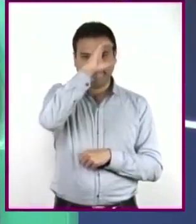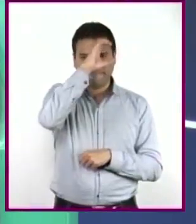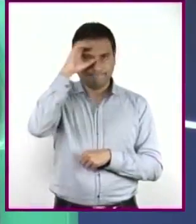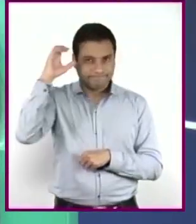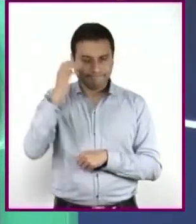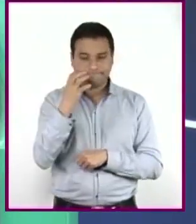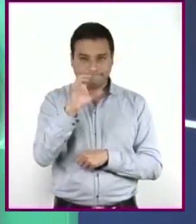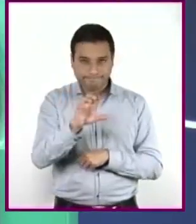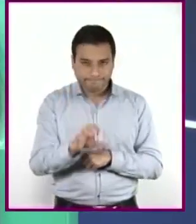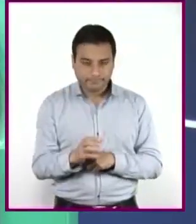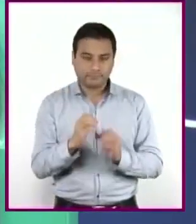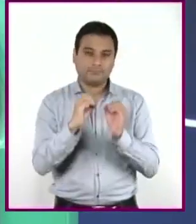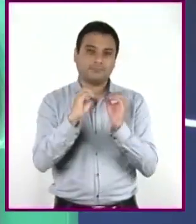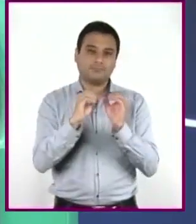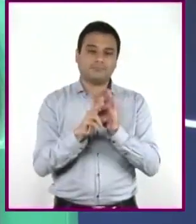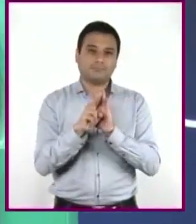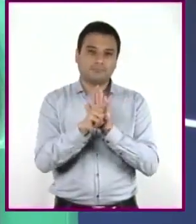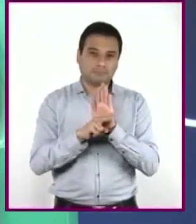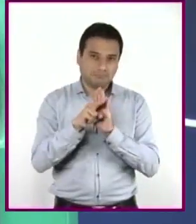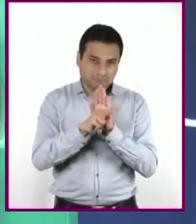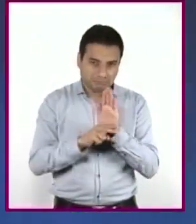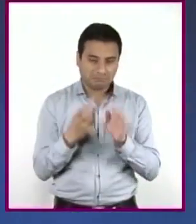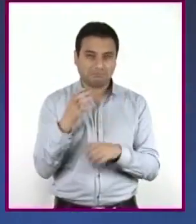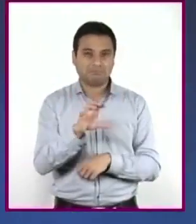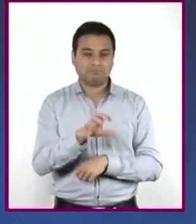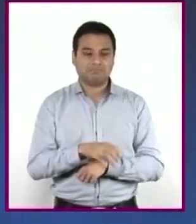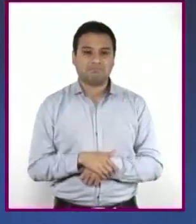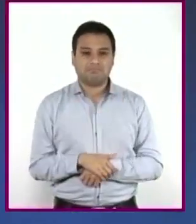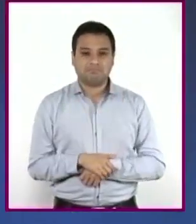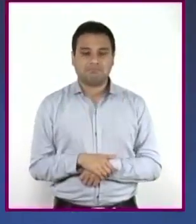exponiéndote o un video donde,